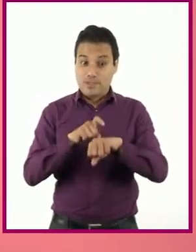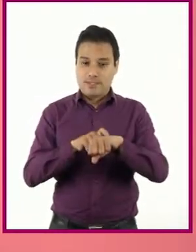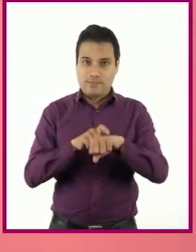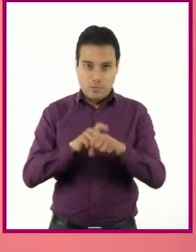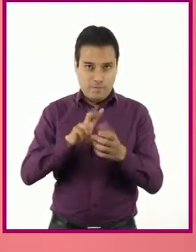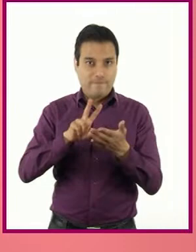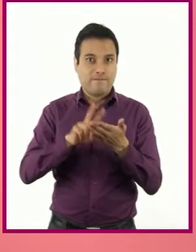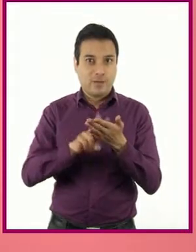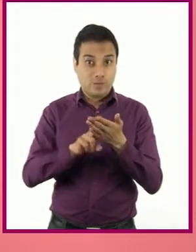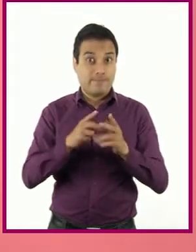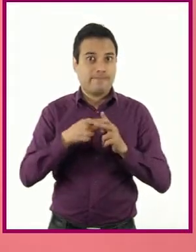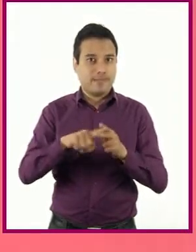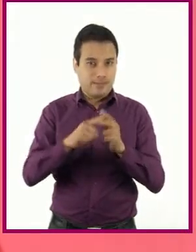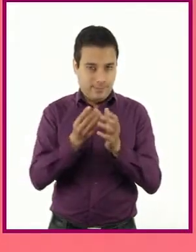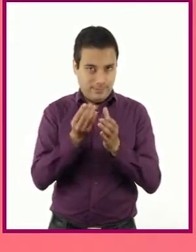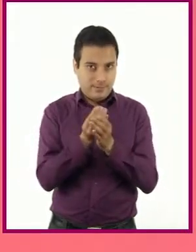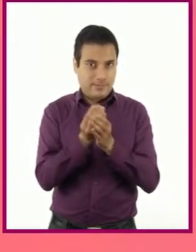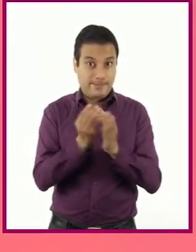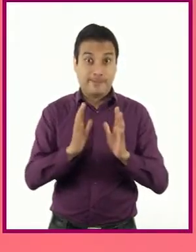necesario iniciar con nuestra sesión.